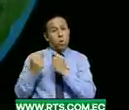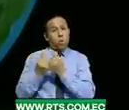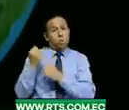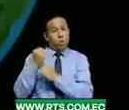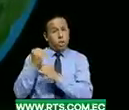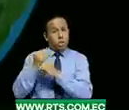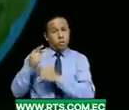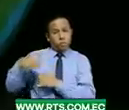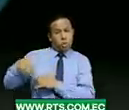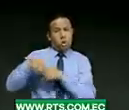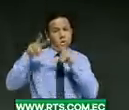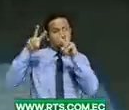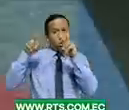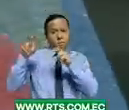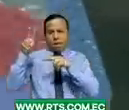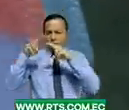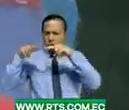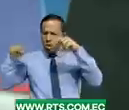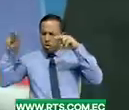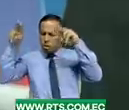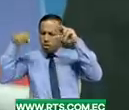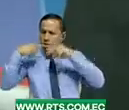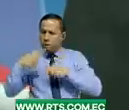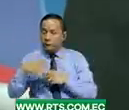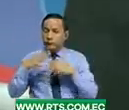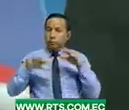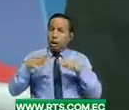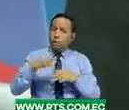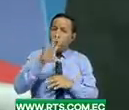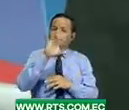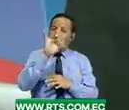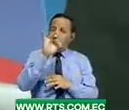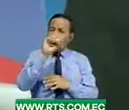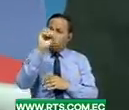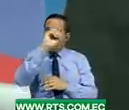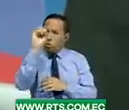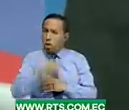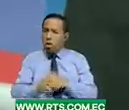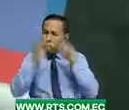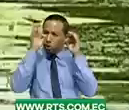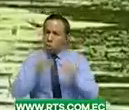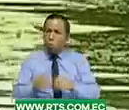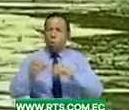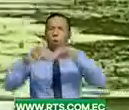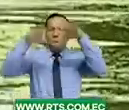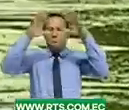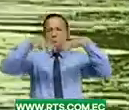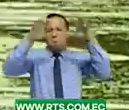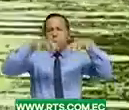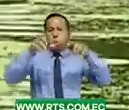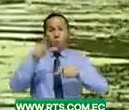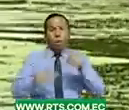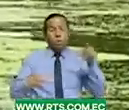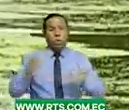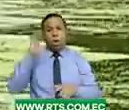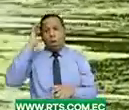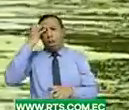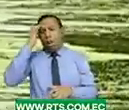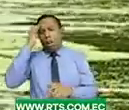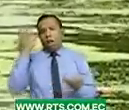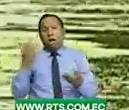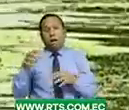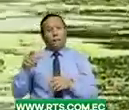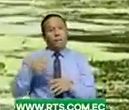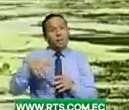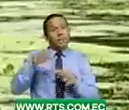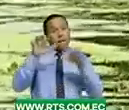la posibilidad de un 80% de su llegada causa preocupación. Como primera medida, la Secretaría de